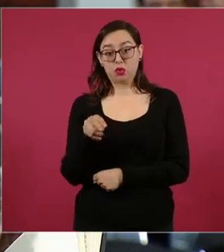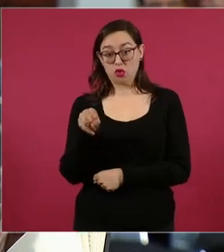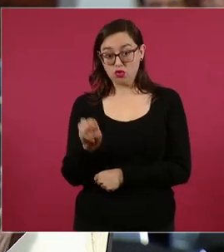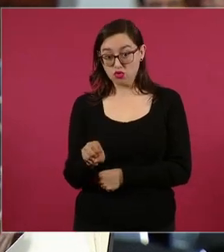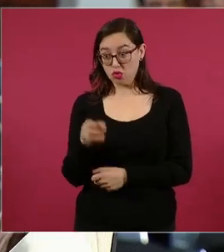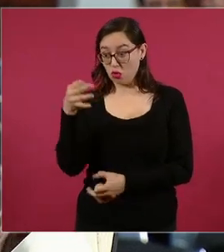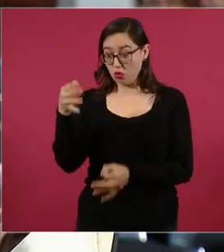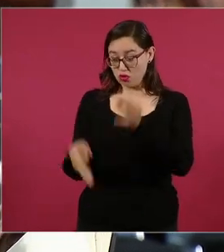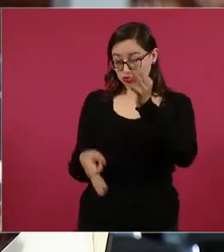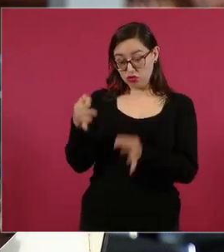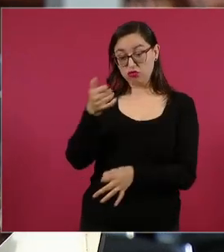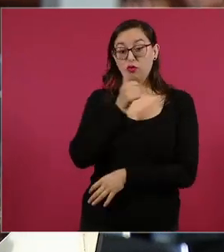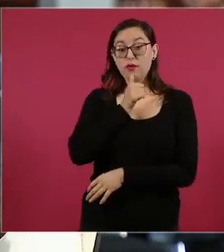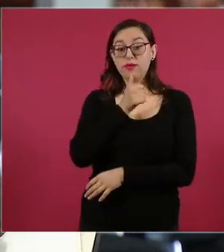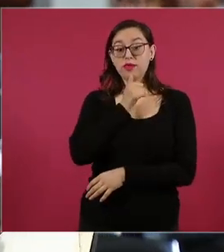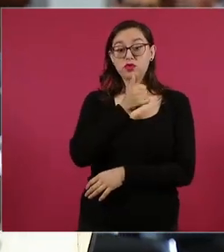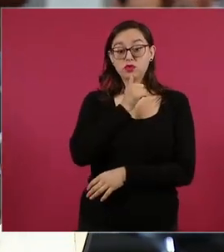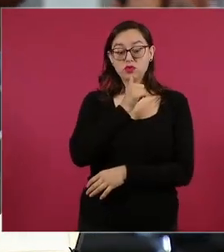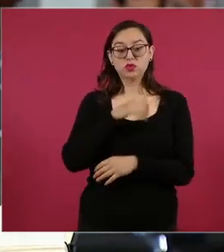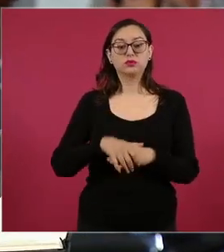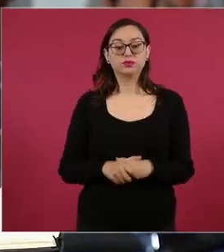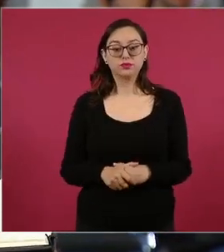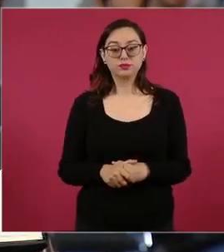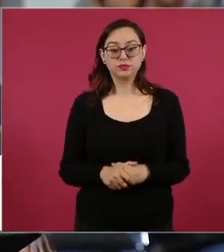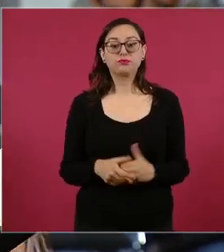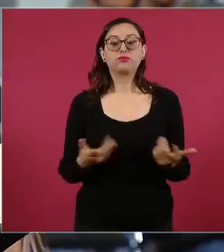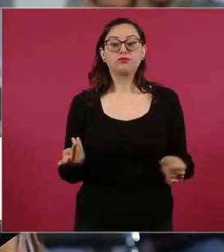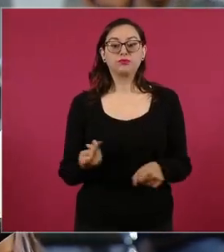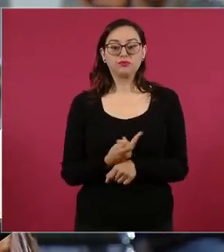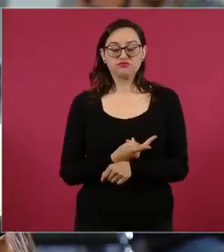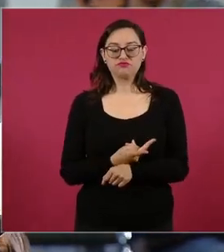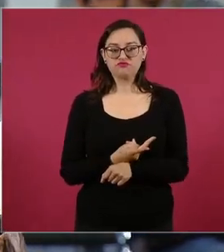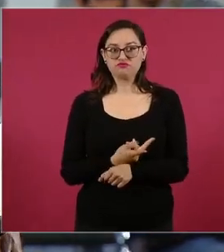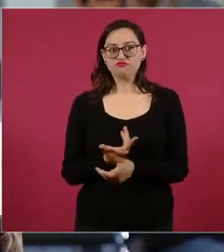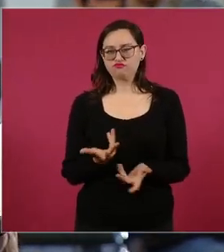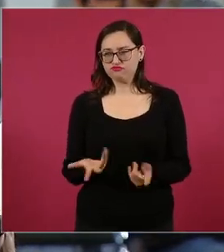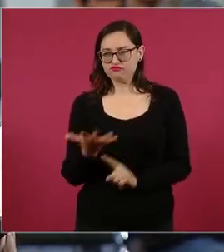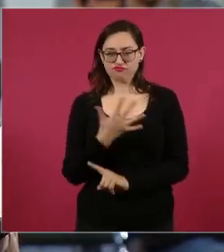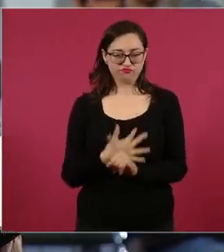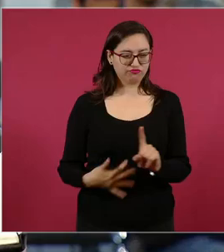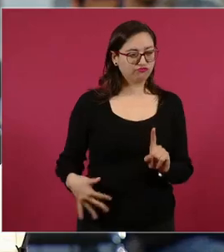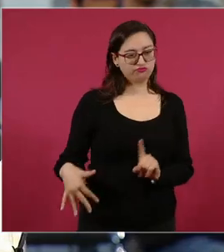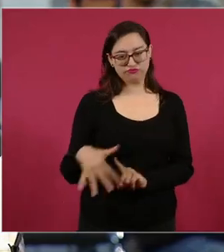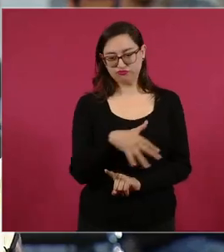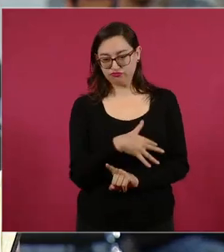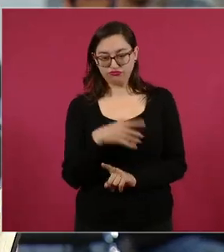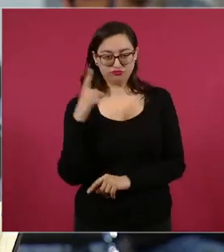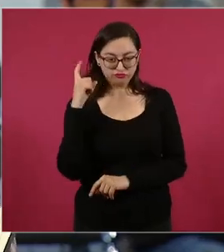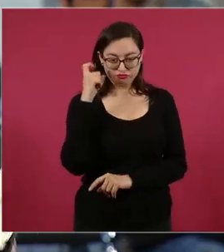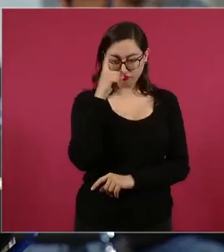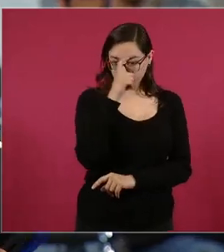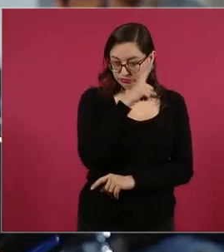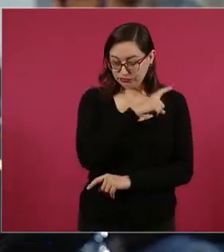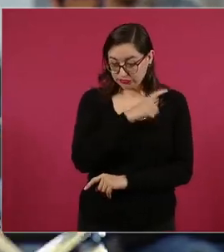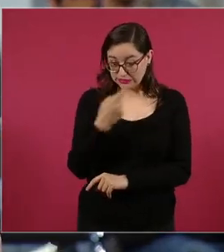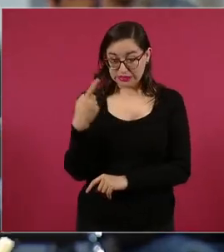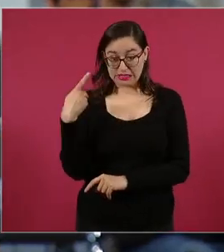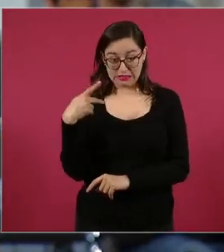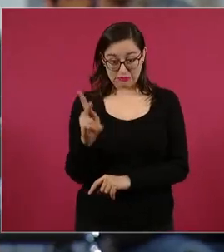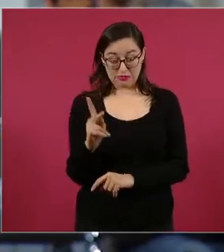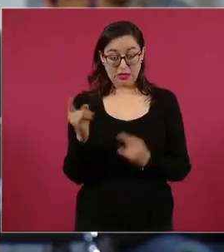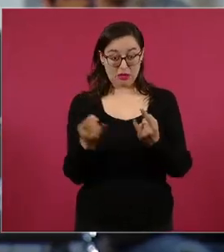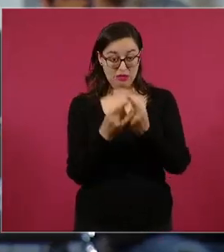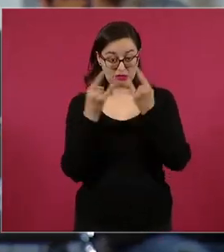sido procesado. La situación se vuelve complicada. Sin embargo, dentro de la